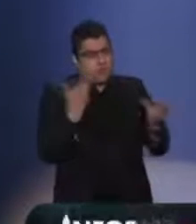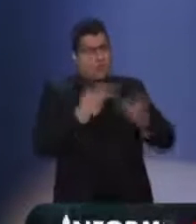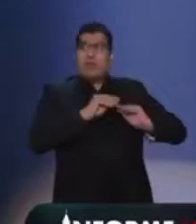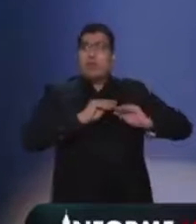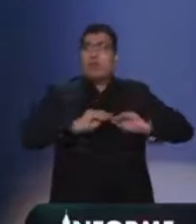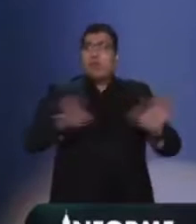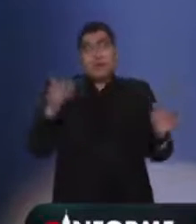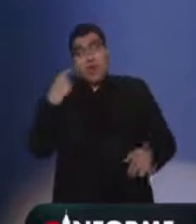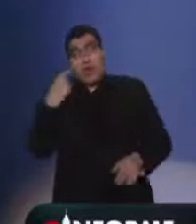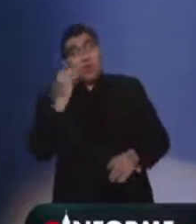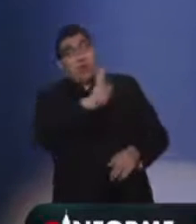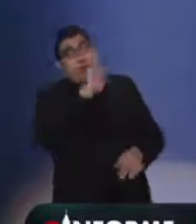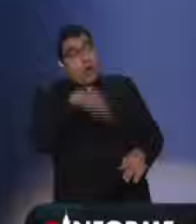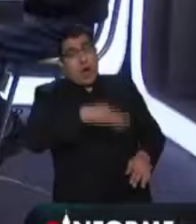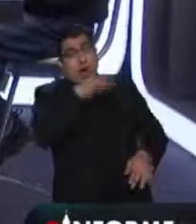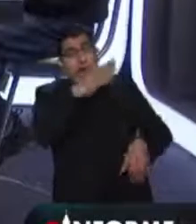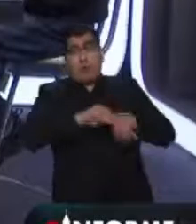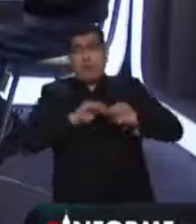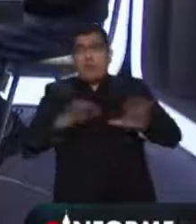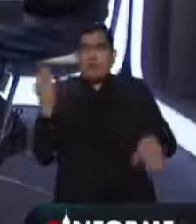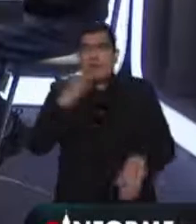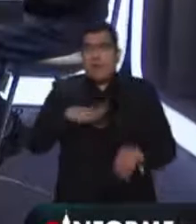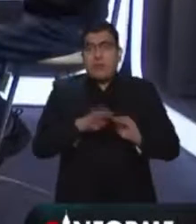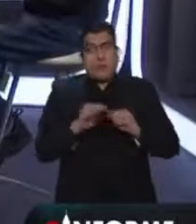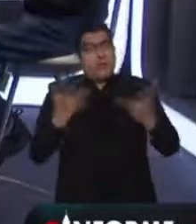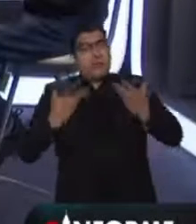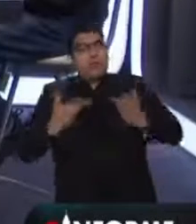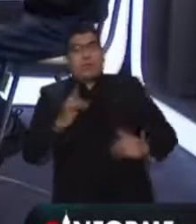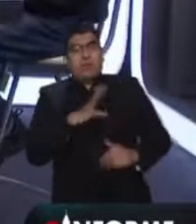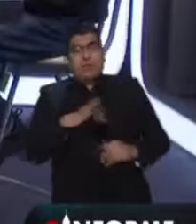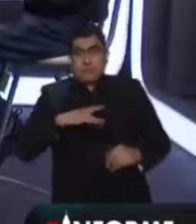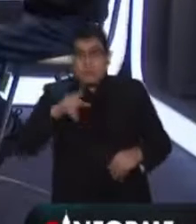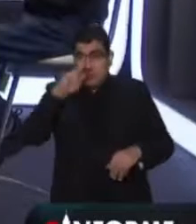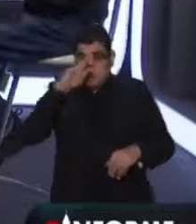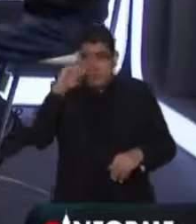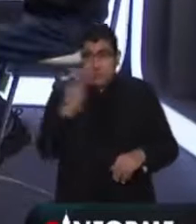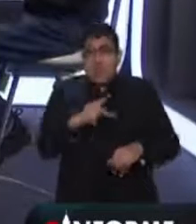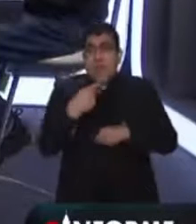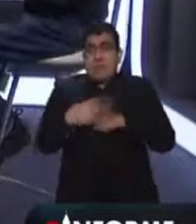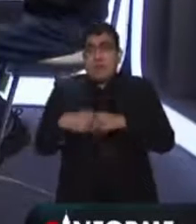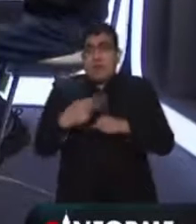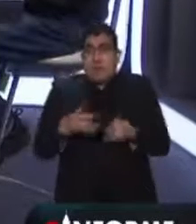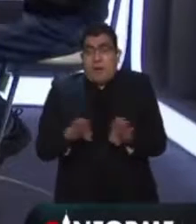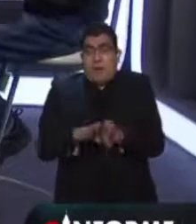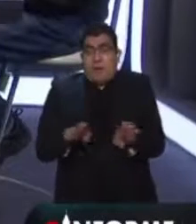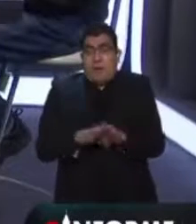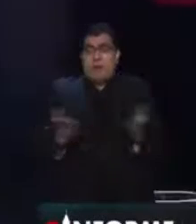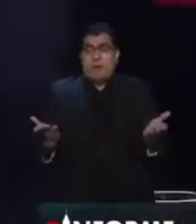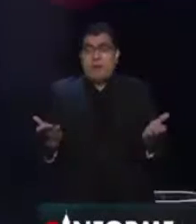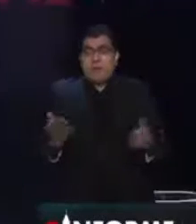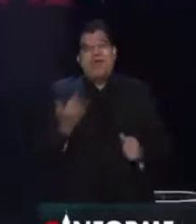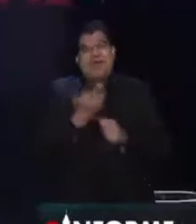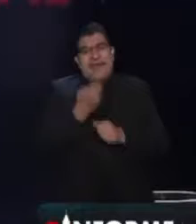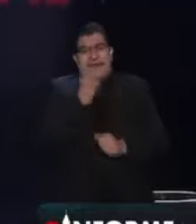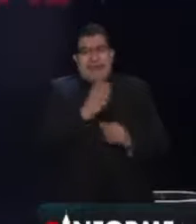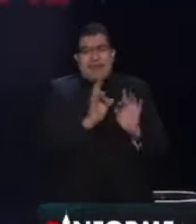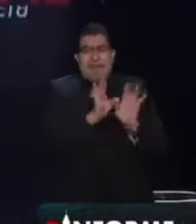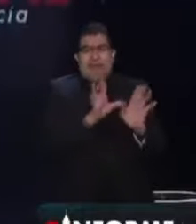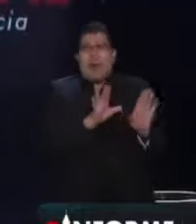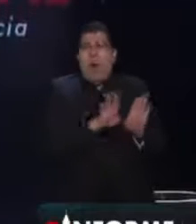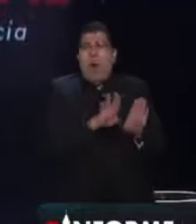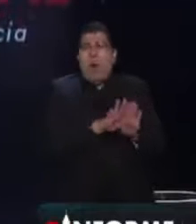generaron noticias falsas e incluso de pánico y peligrosas en la red. ¿Cómo estuvo? Bueno, esto surge a